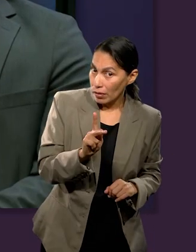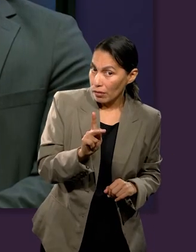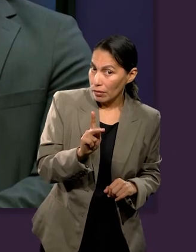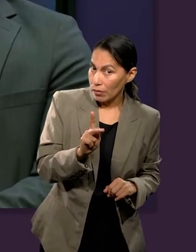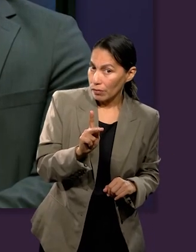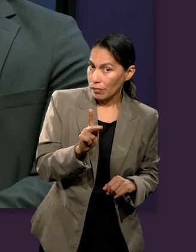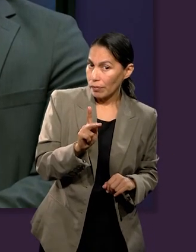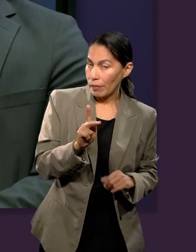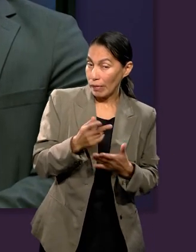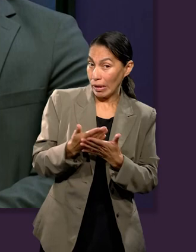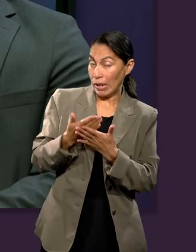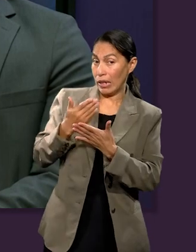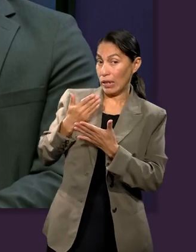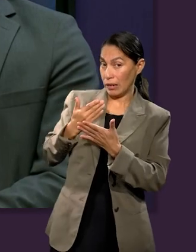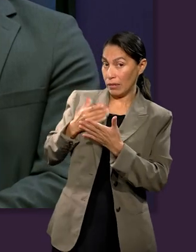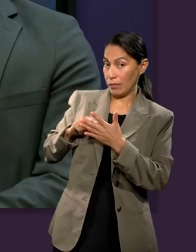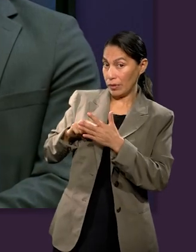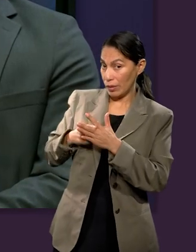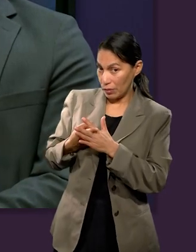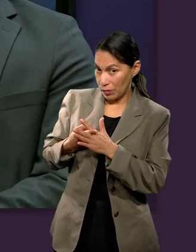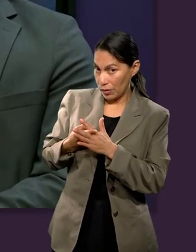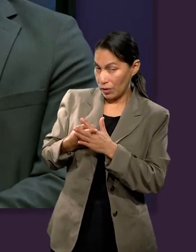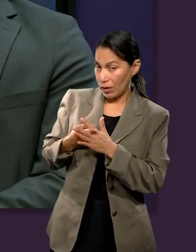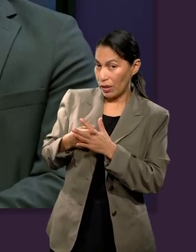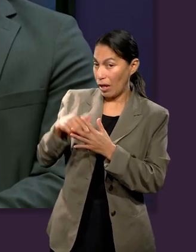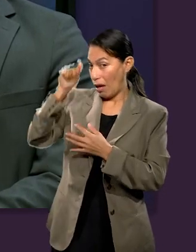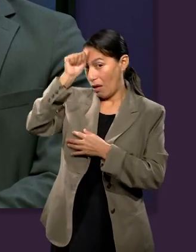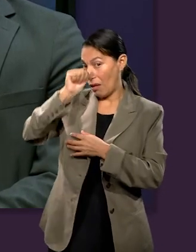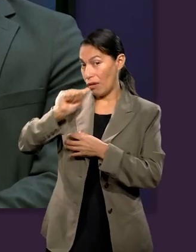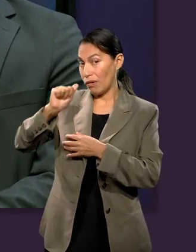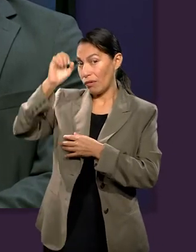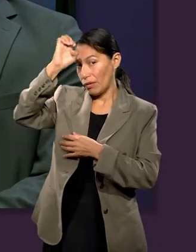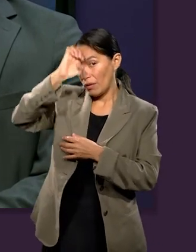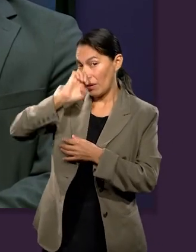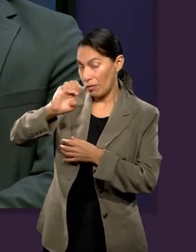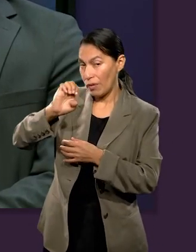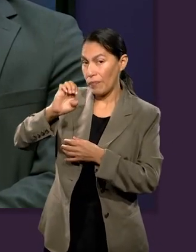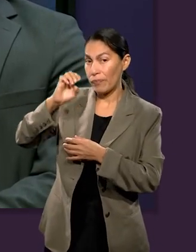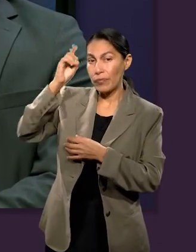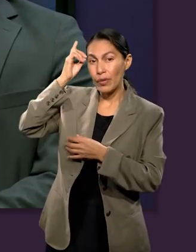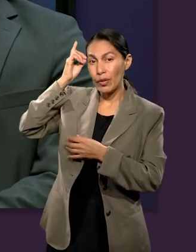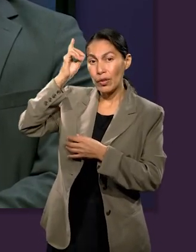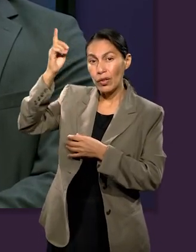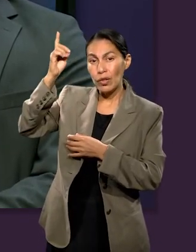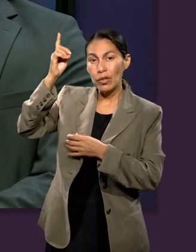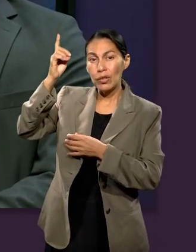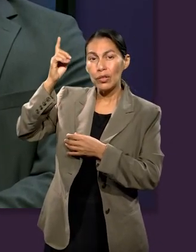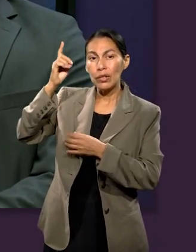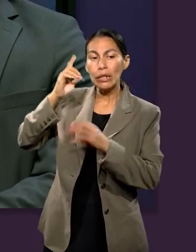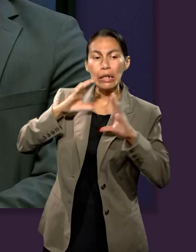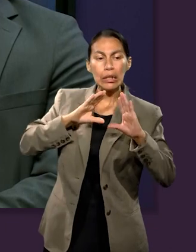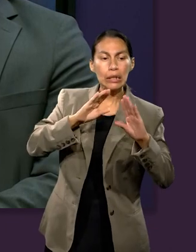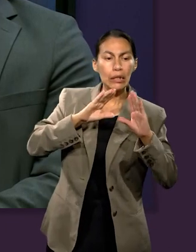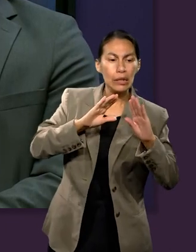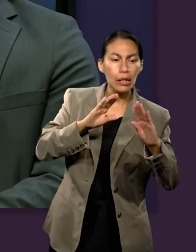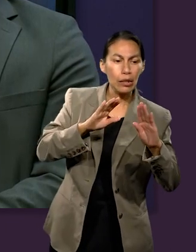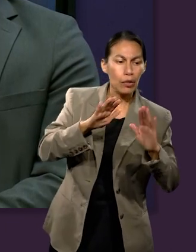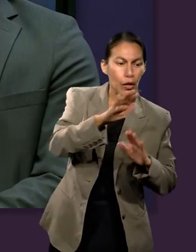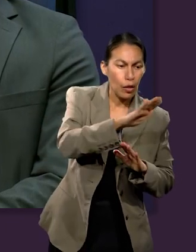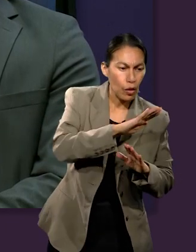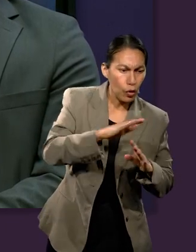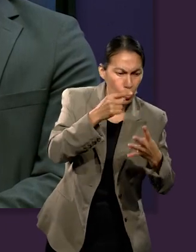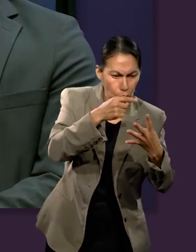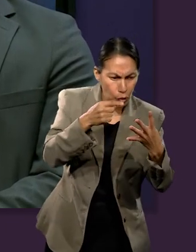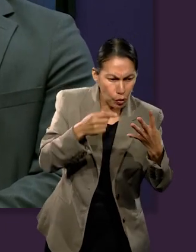pero desde el principio con Adán y Eva Dios les dio la tarea de administrar